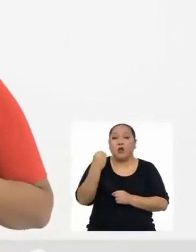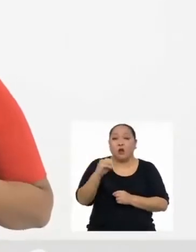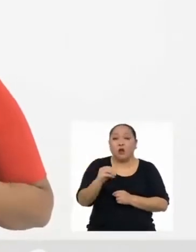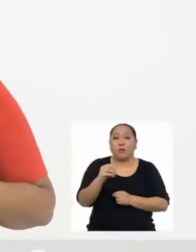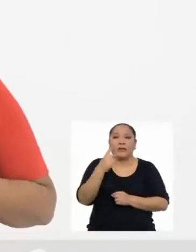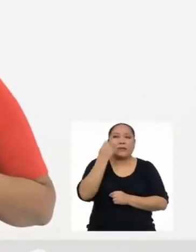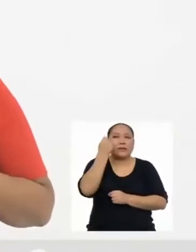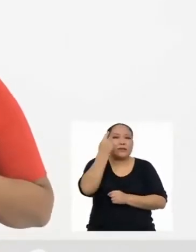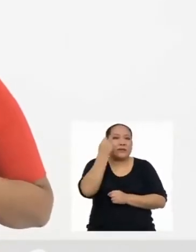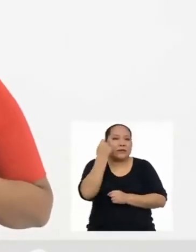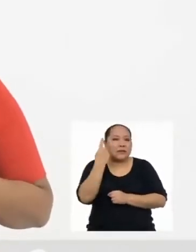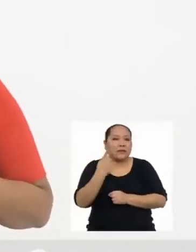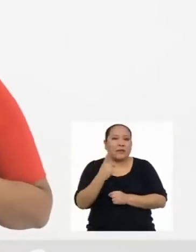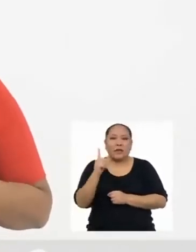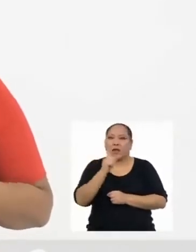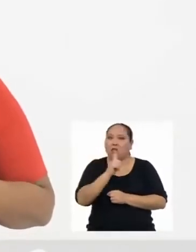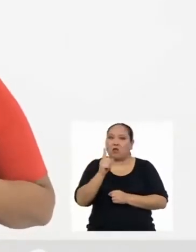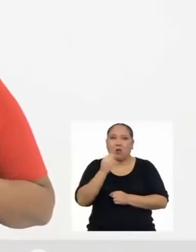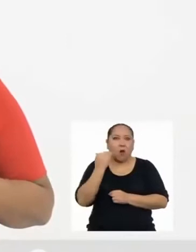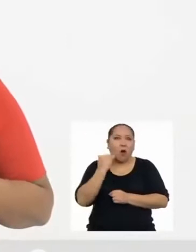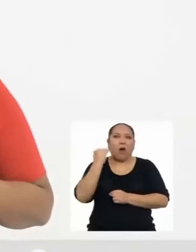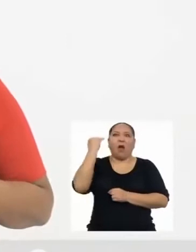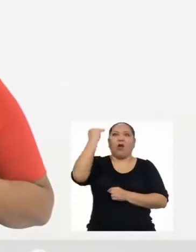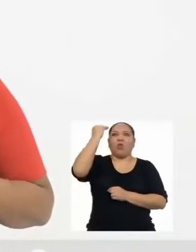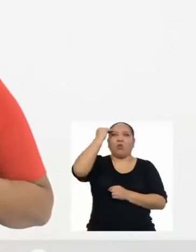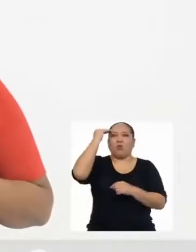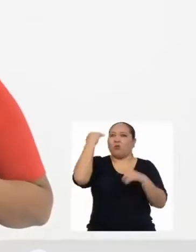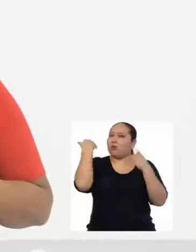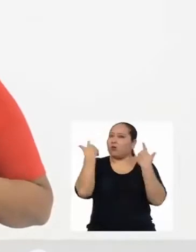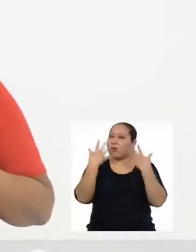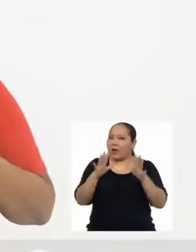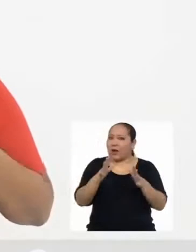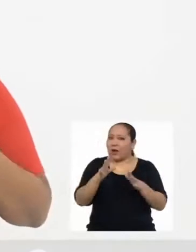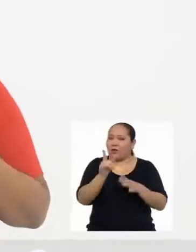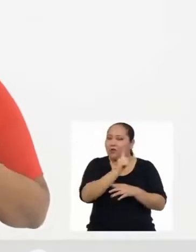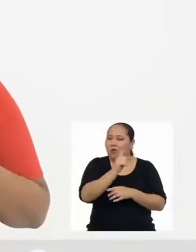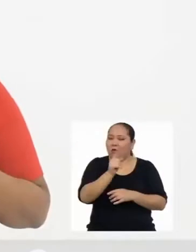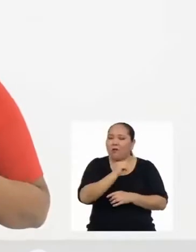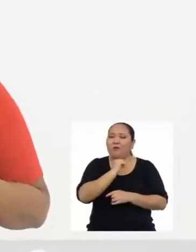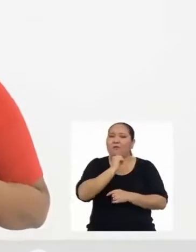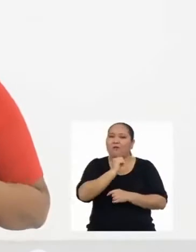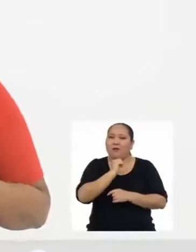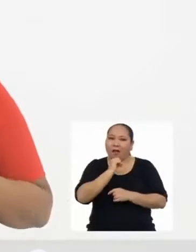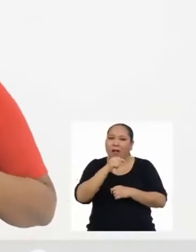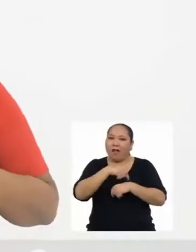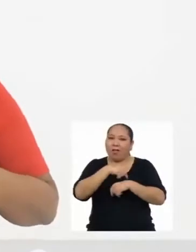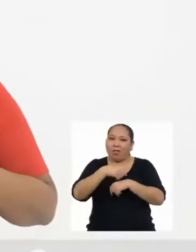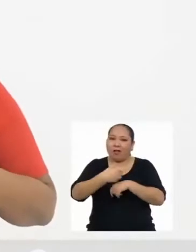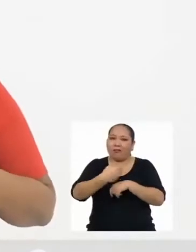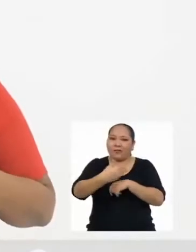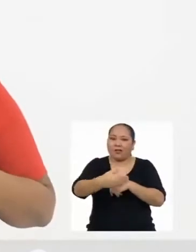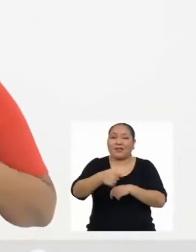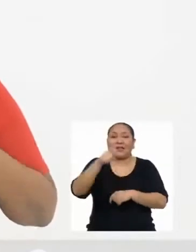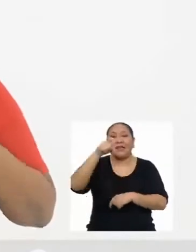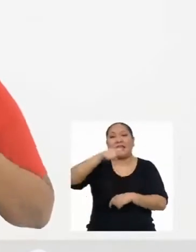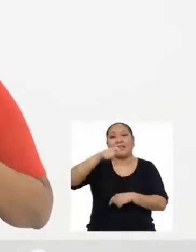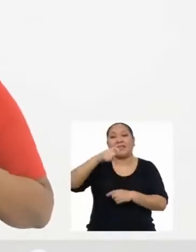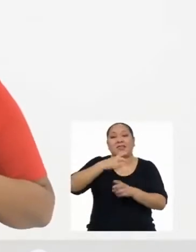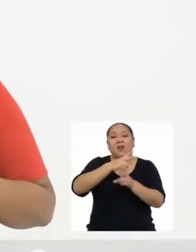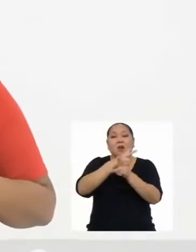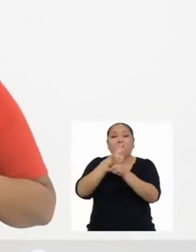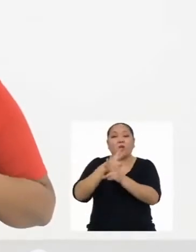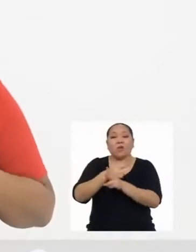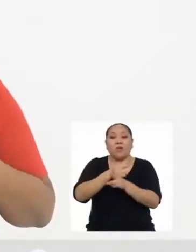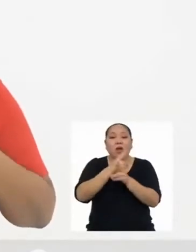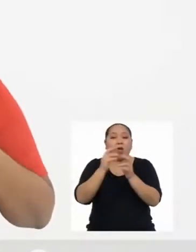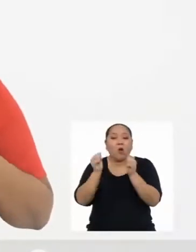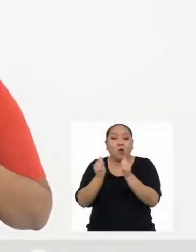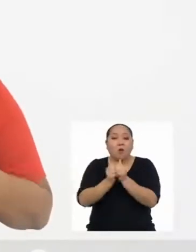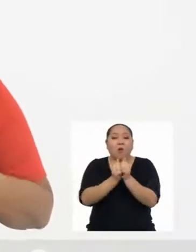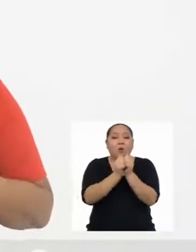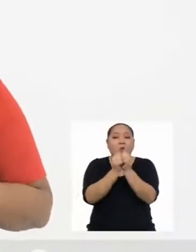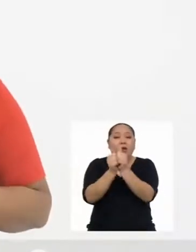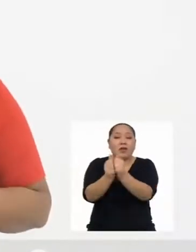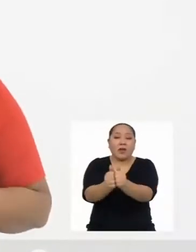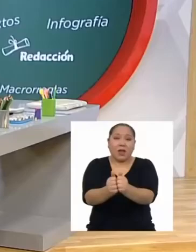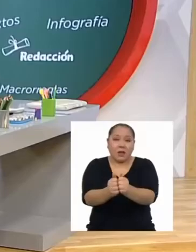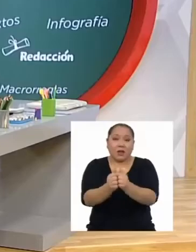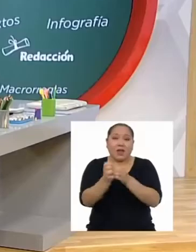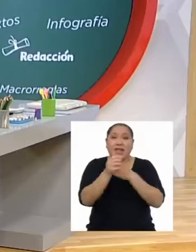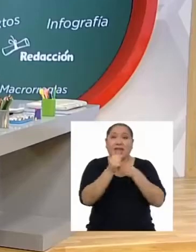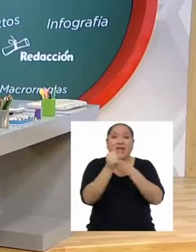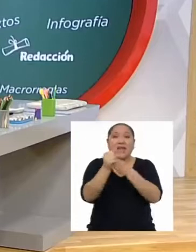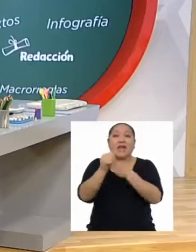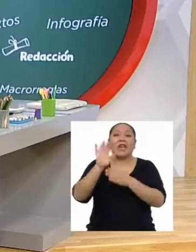que todavía no son adultos y que aún requieren del cuidado, acompañamiento y guía de sus madres y